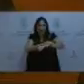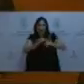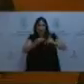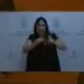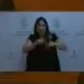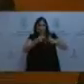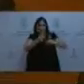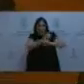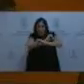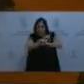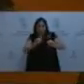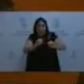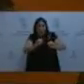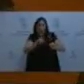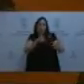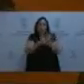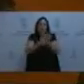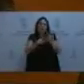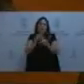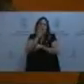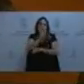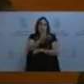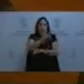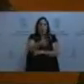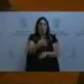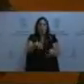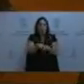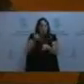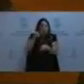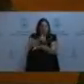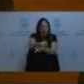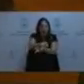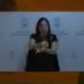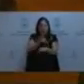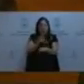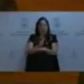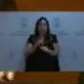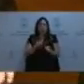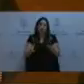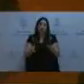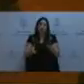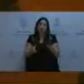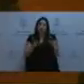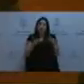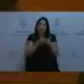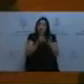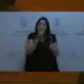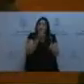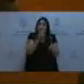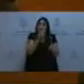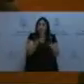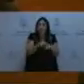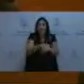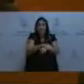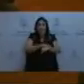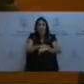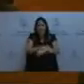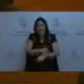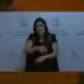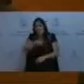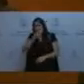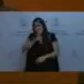evidencia una auténtica burla, un engaño a este Parlamento. Los socialistas nos han malgobernado durante